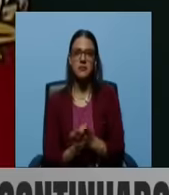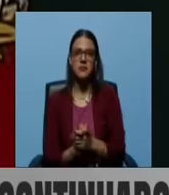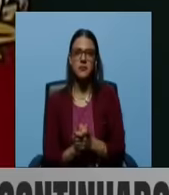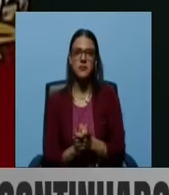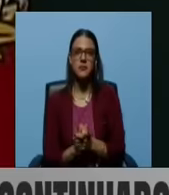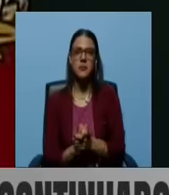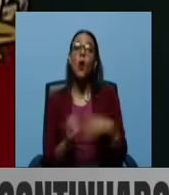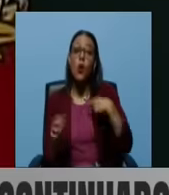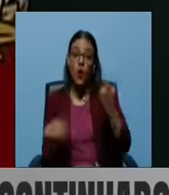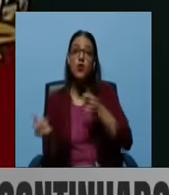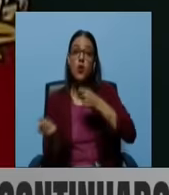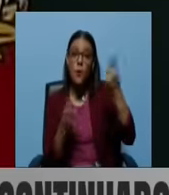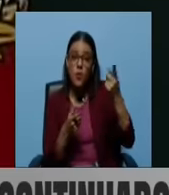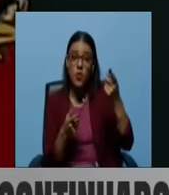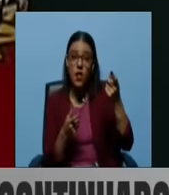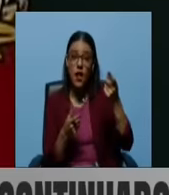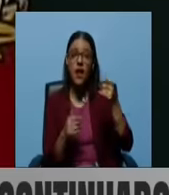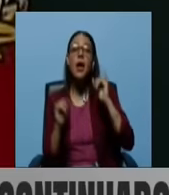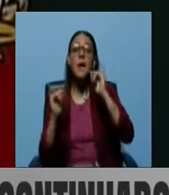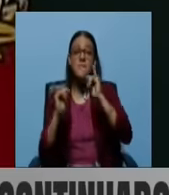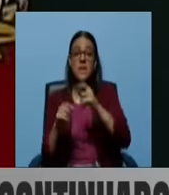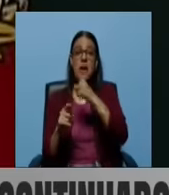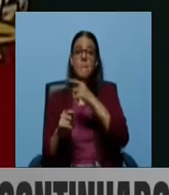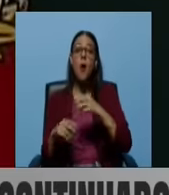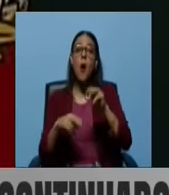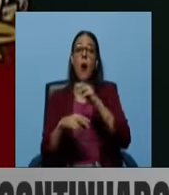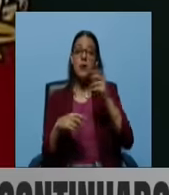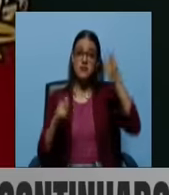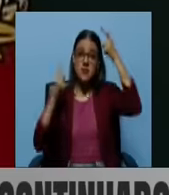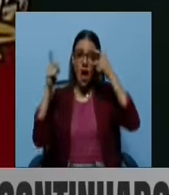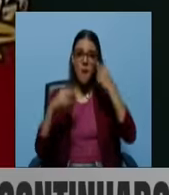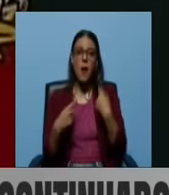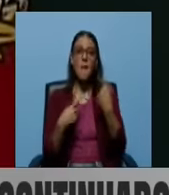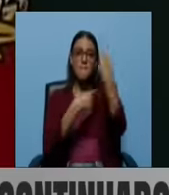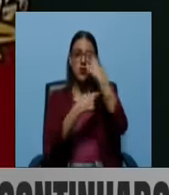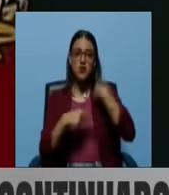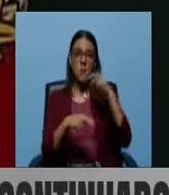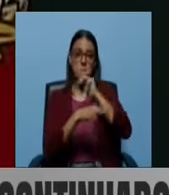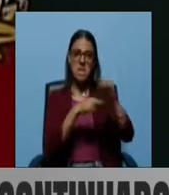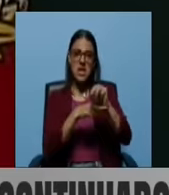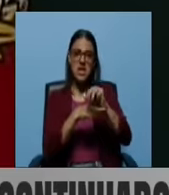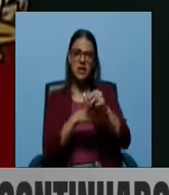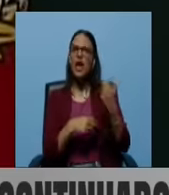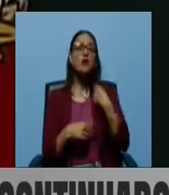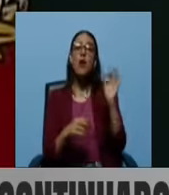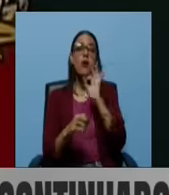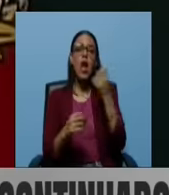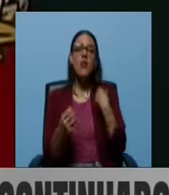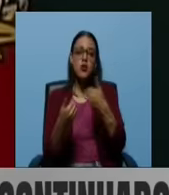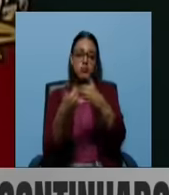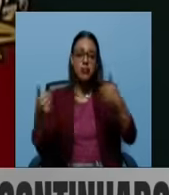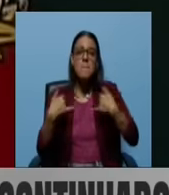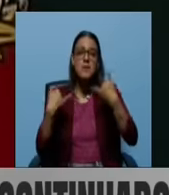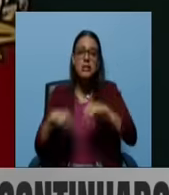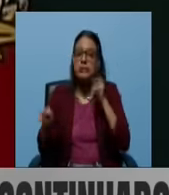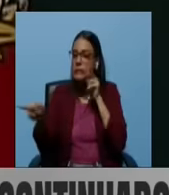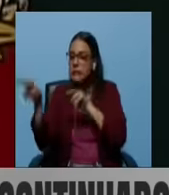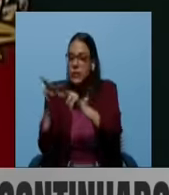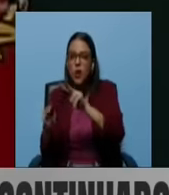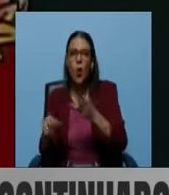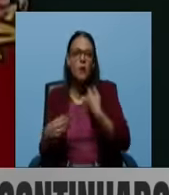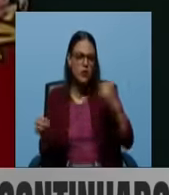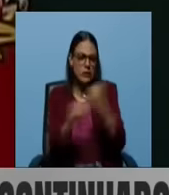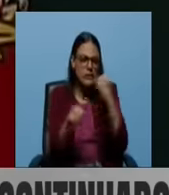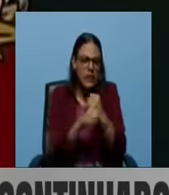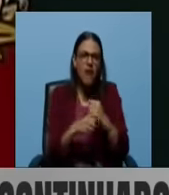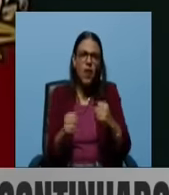Y me mudé, el presidente me nombra ministro del despacho, comandante Chávez, y yo no veía a mis chamos, pues, no tenía manera. Porque una cosa